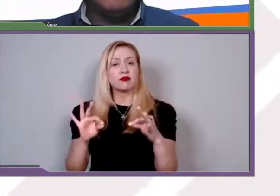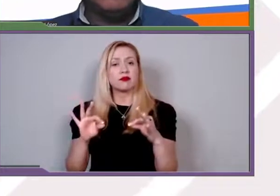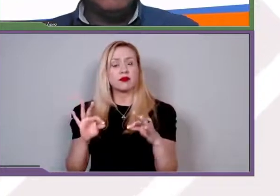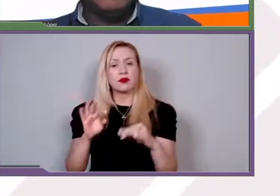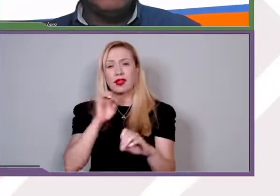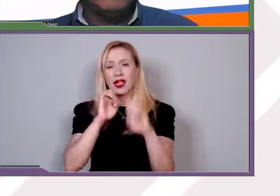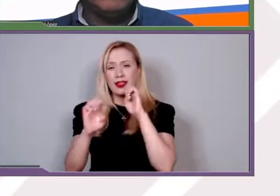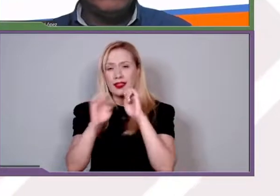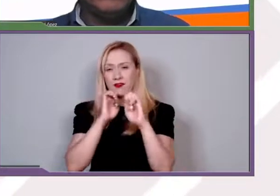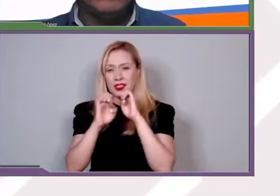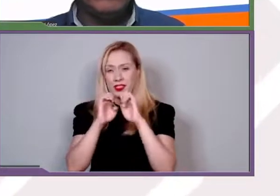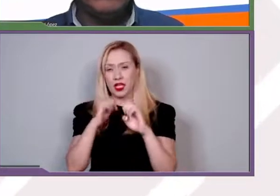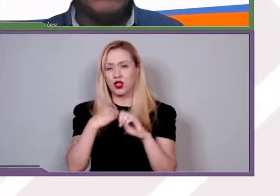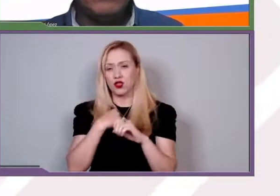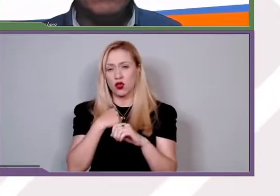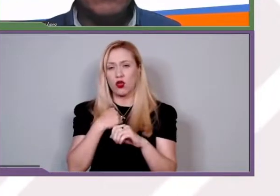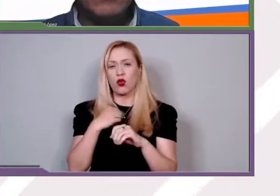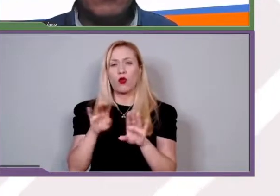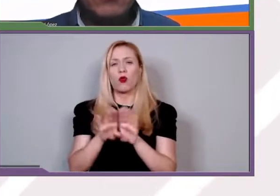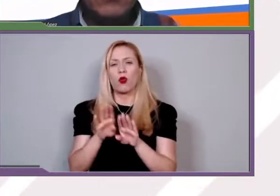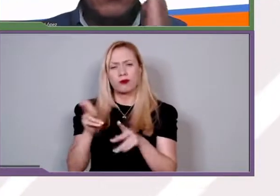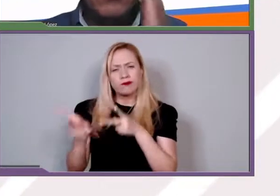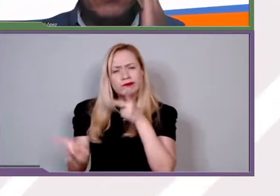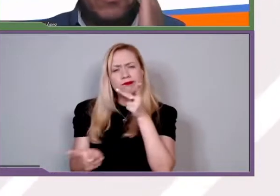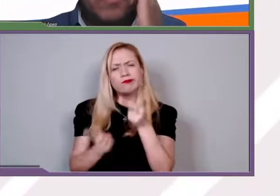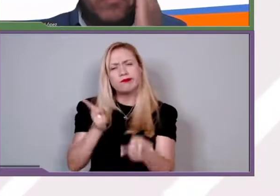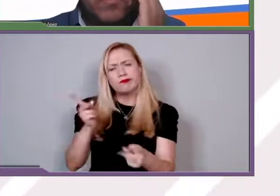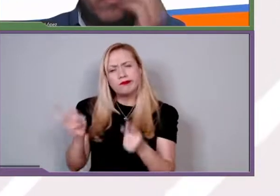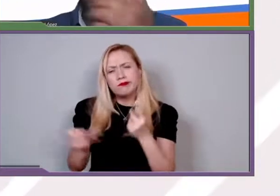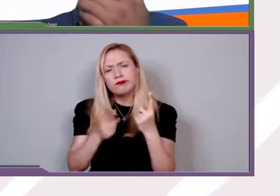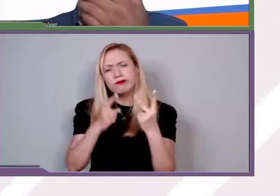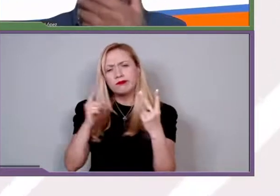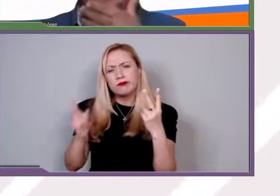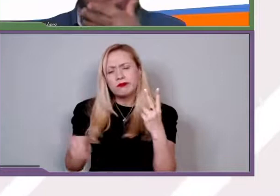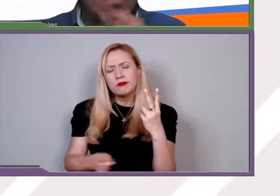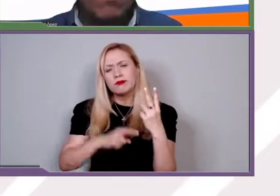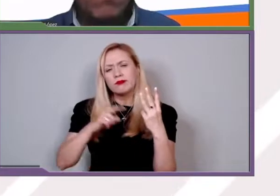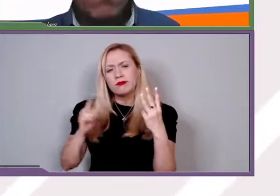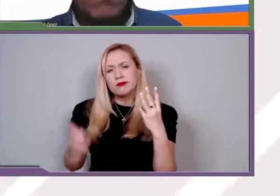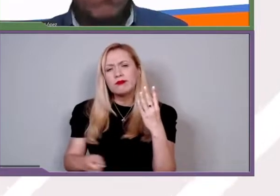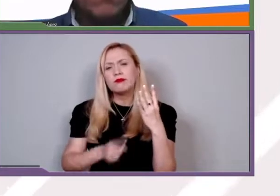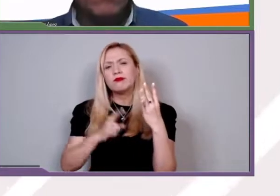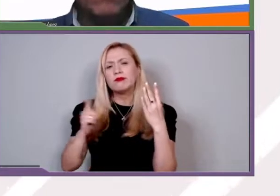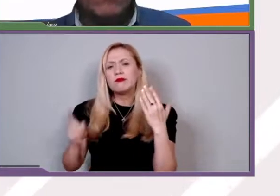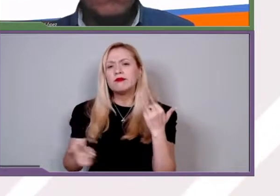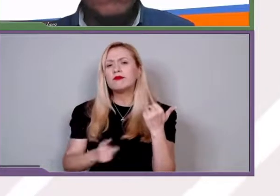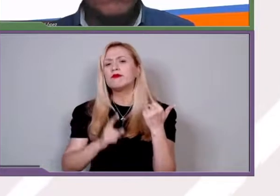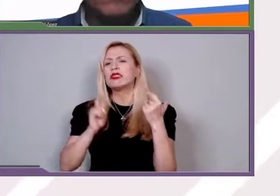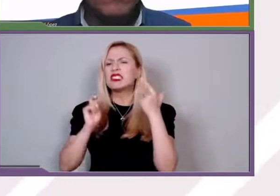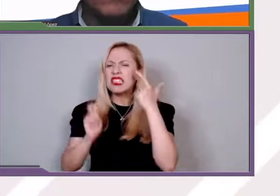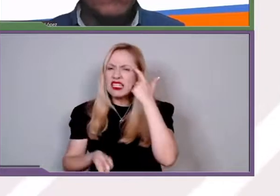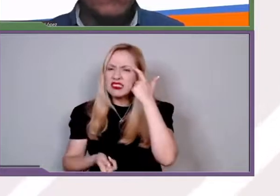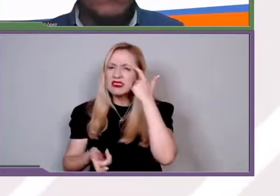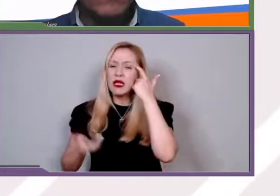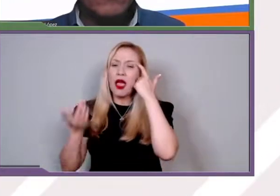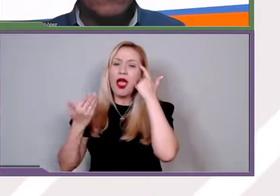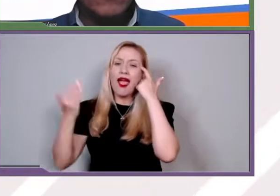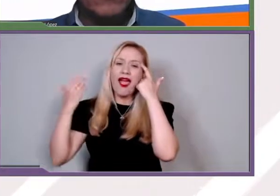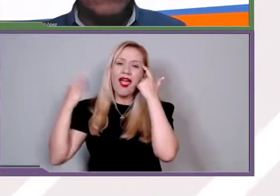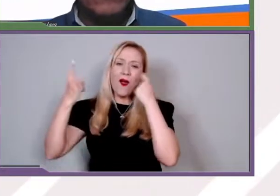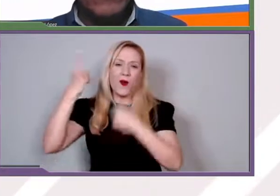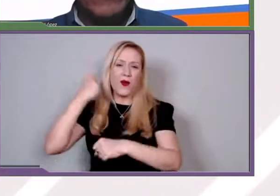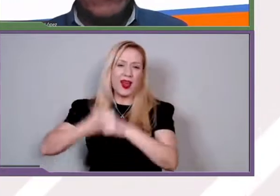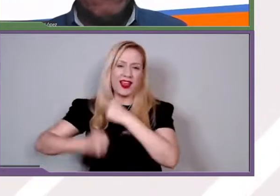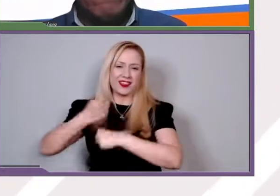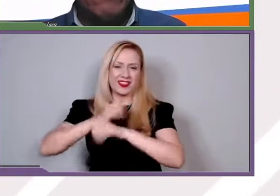entrevistas de seguimiento, estamos haciendo un cuestionario para darle seguimiento justamente a estos conversatorios que tuvimos hace un año